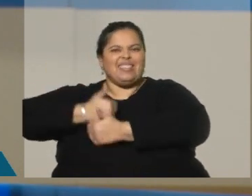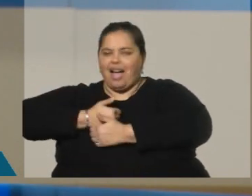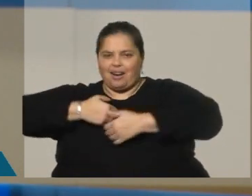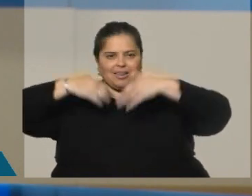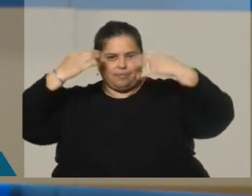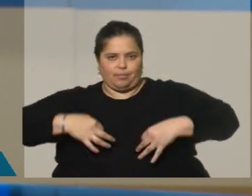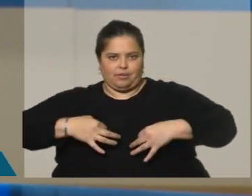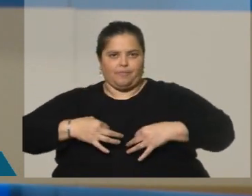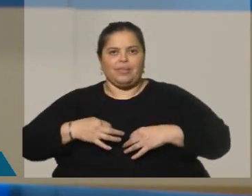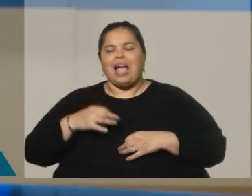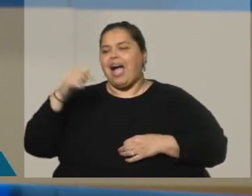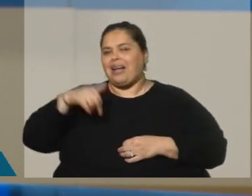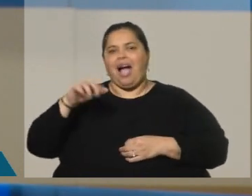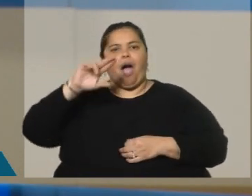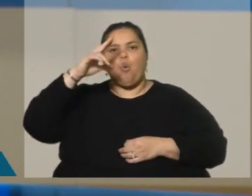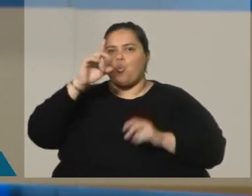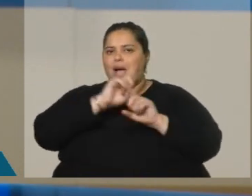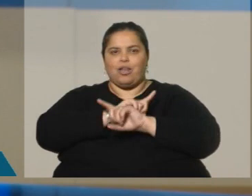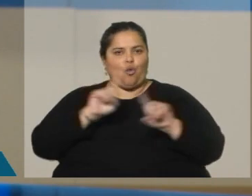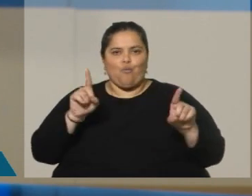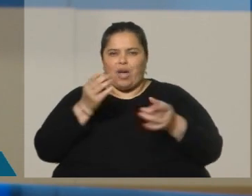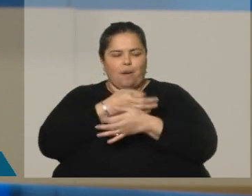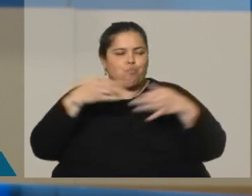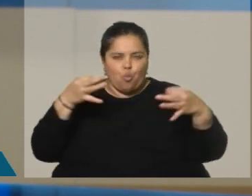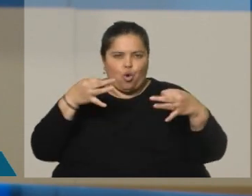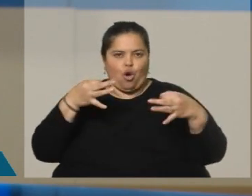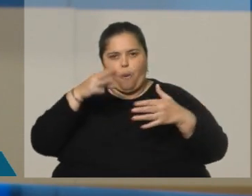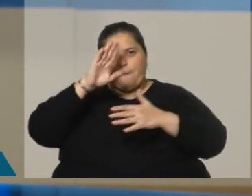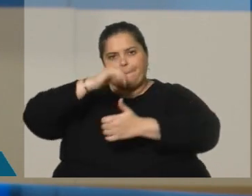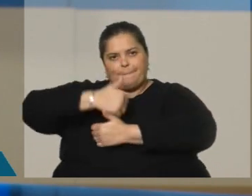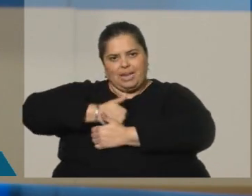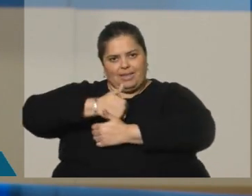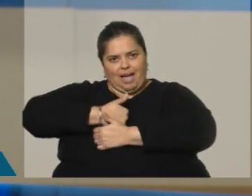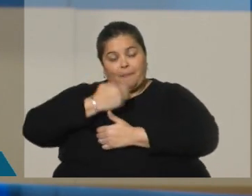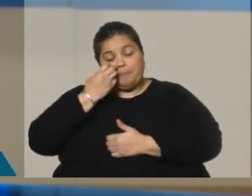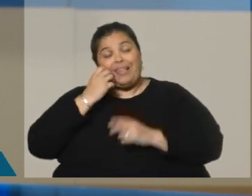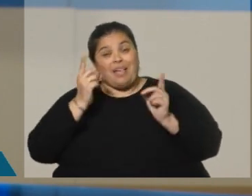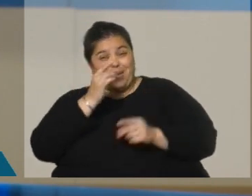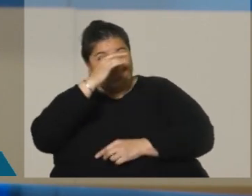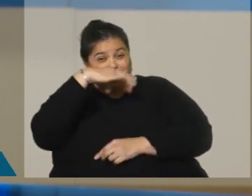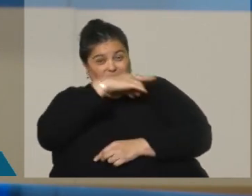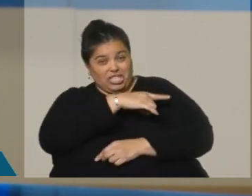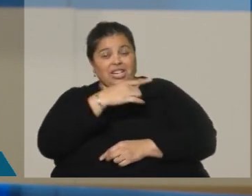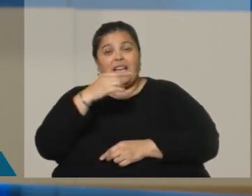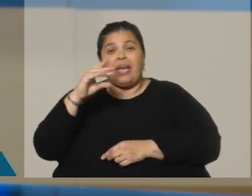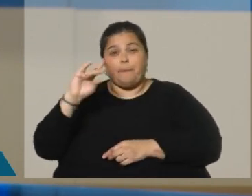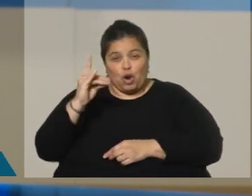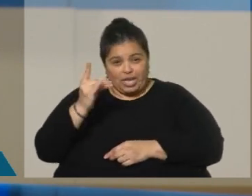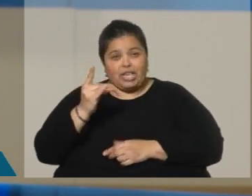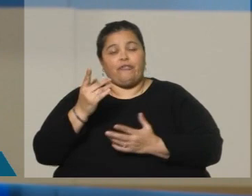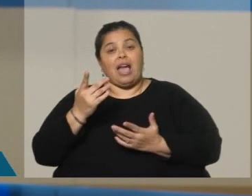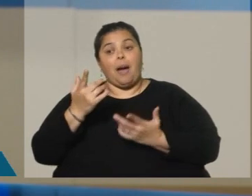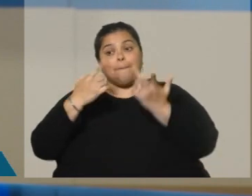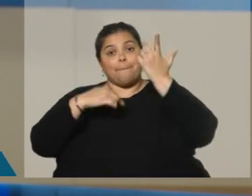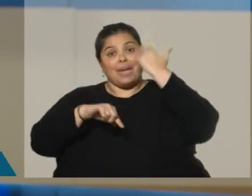en en Argentina luego en el 76 de nuevo en Argentina en el 73 en Chile en Uruguay en Bolivia en el